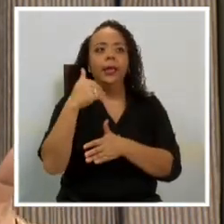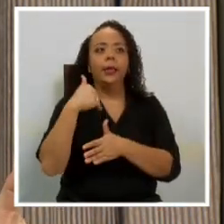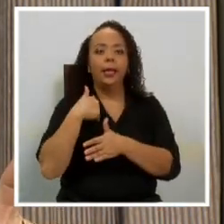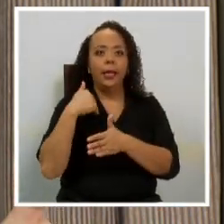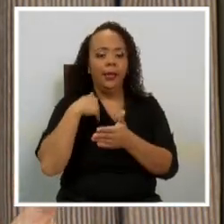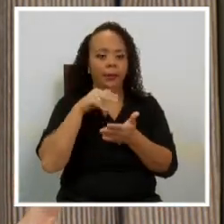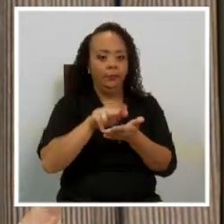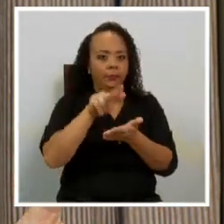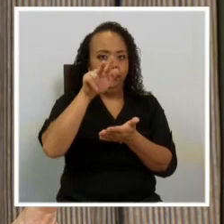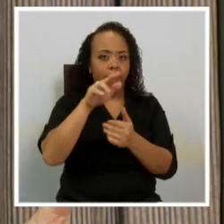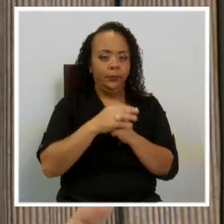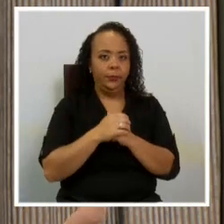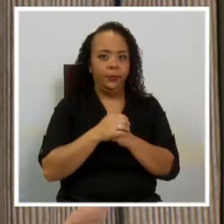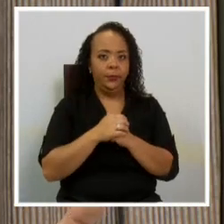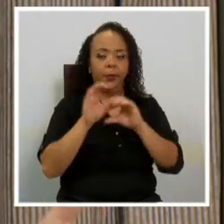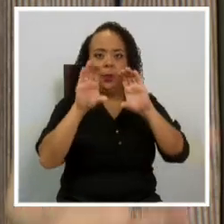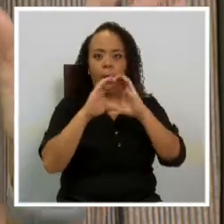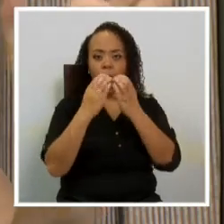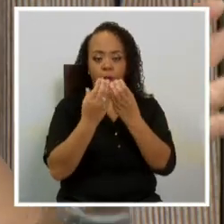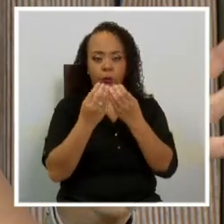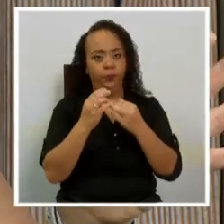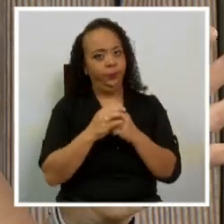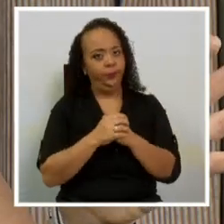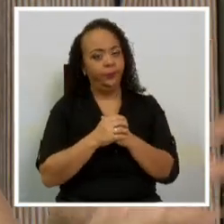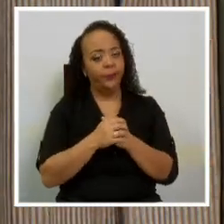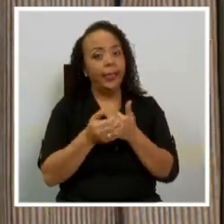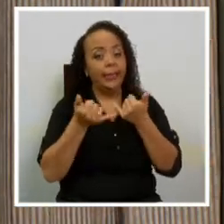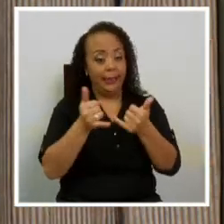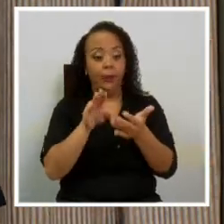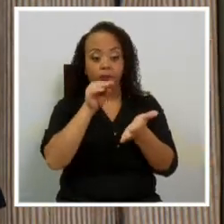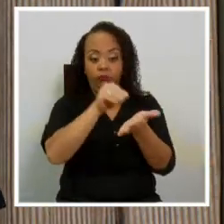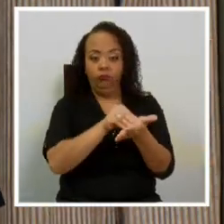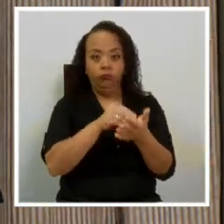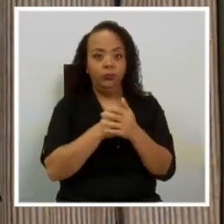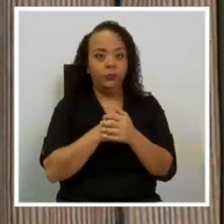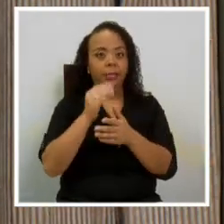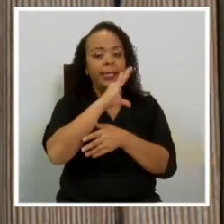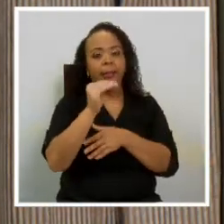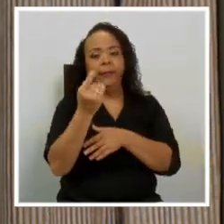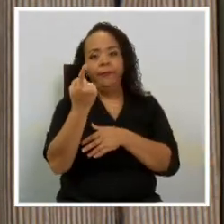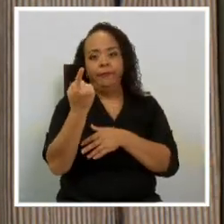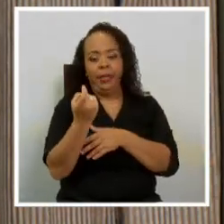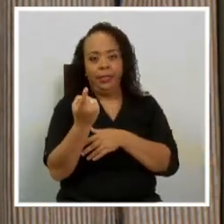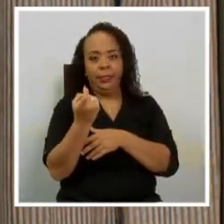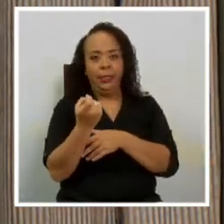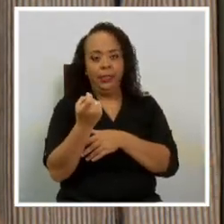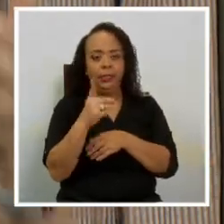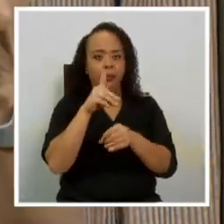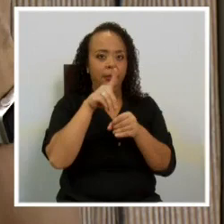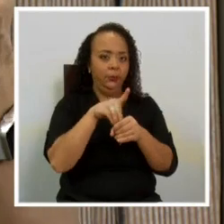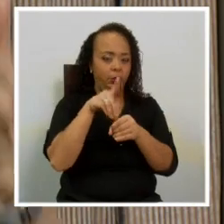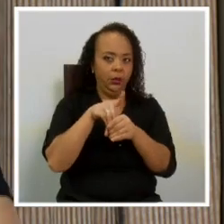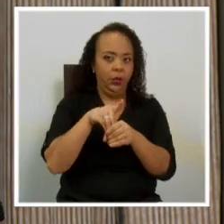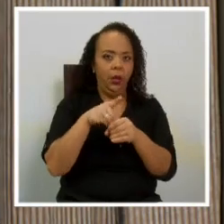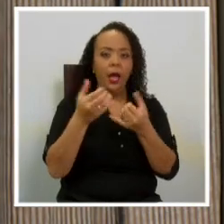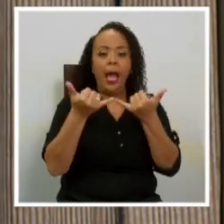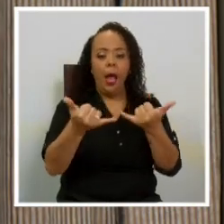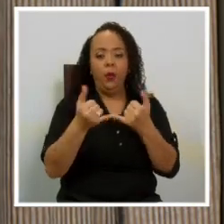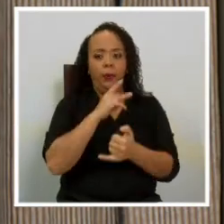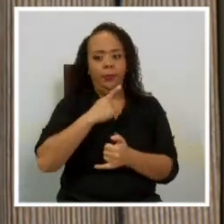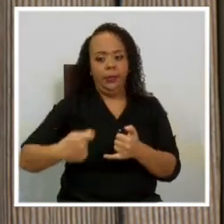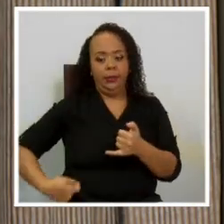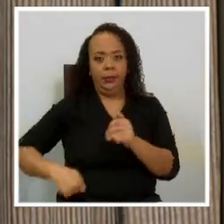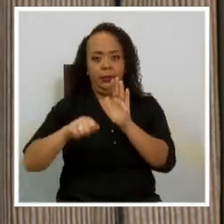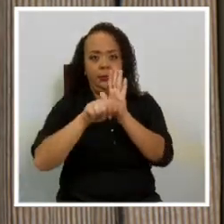un visto bueno de la comisión, ya está ahí puesto, y falta ahora el diputado, ahora presidente del